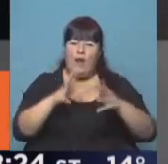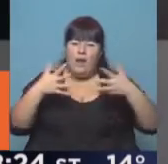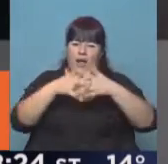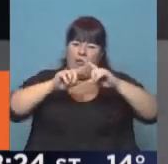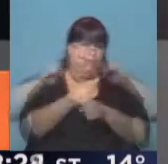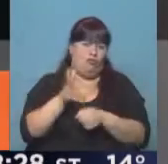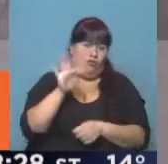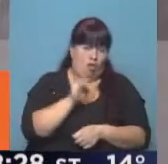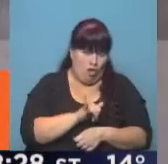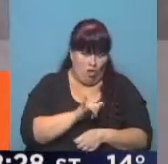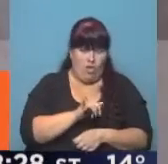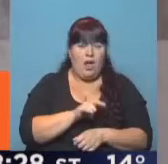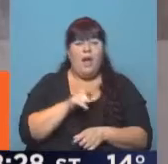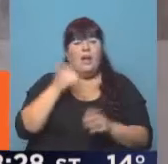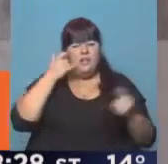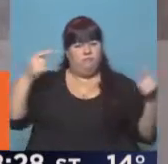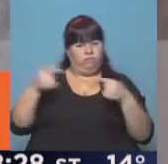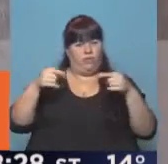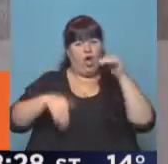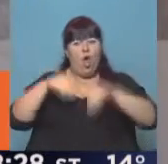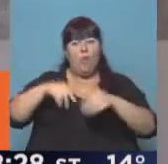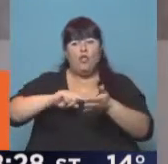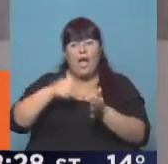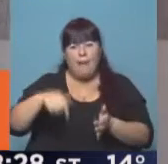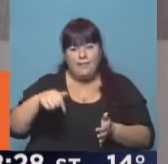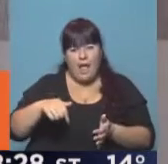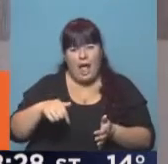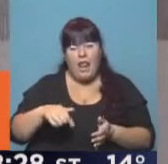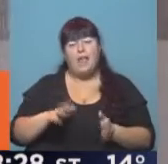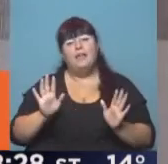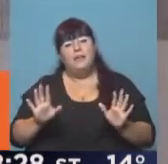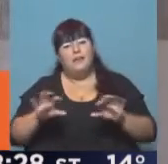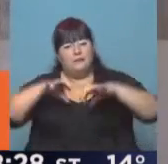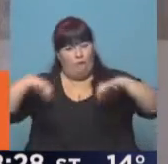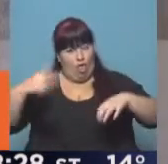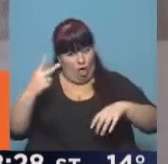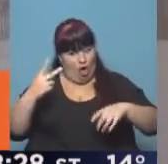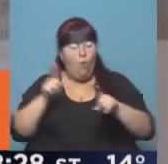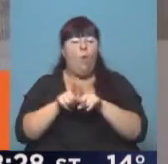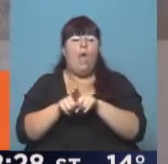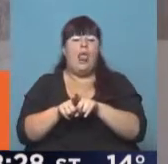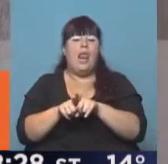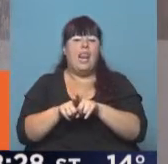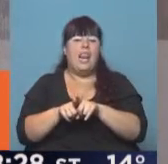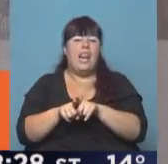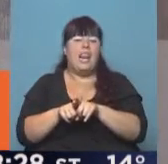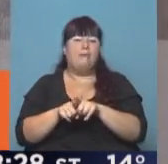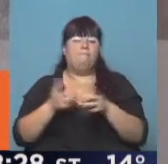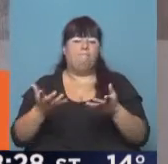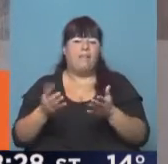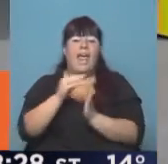del que tenemos gustavo está polarizada la elección en la ciudad buenos aires y las digamos la